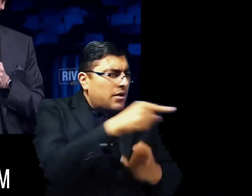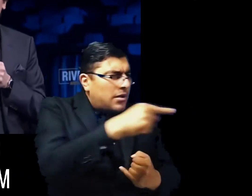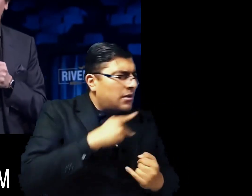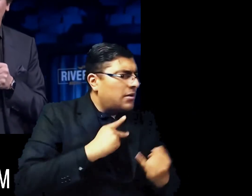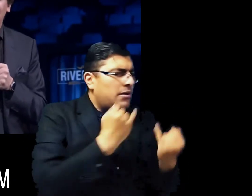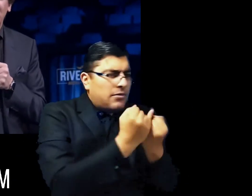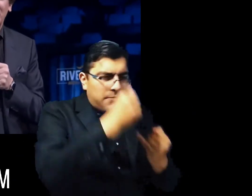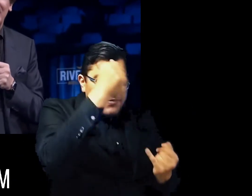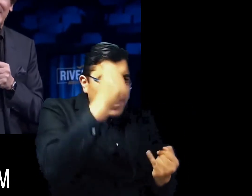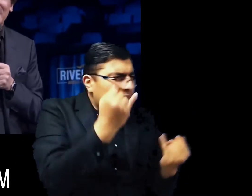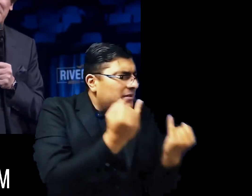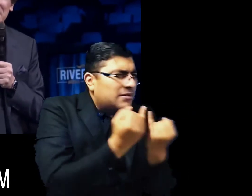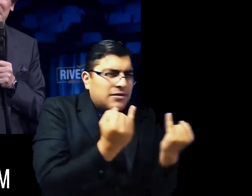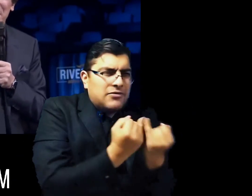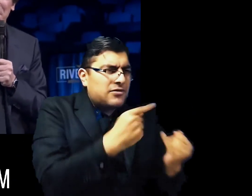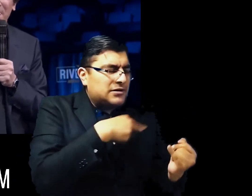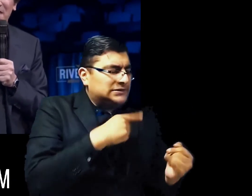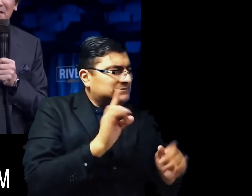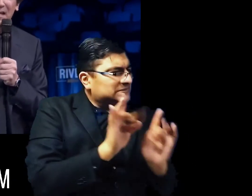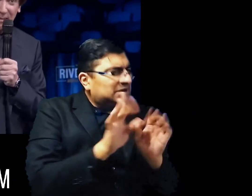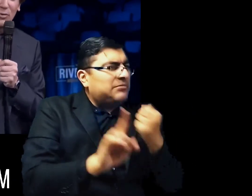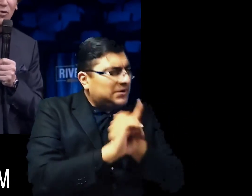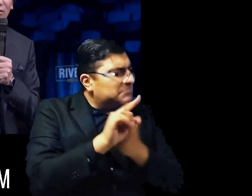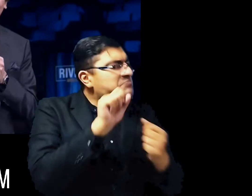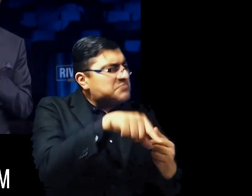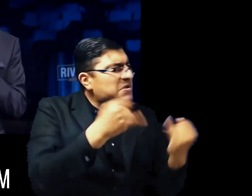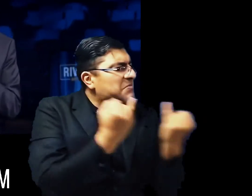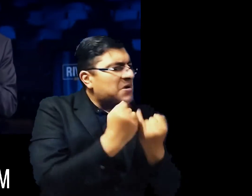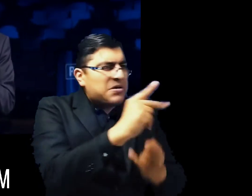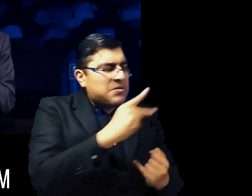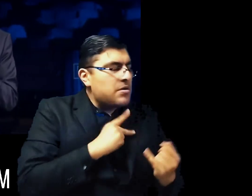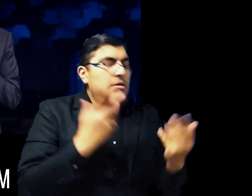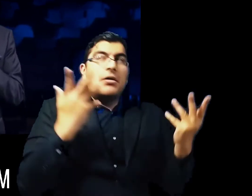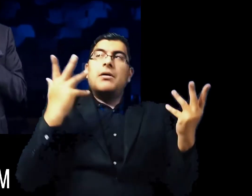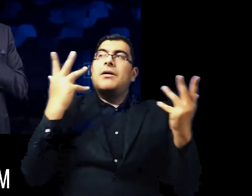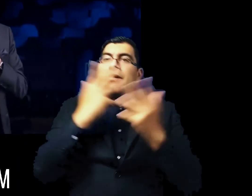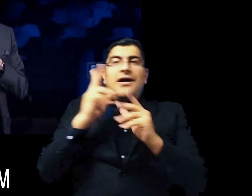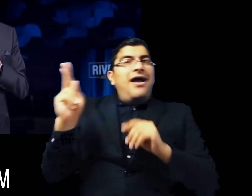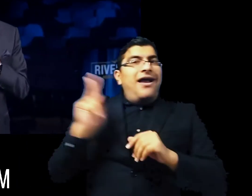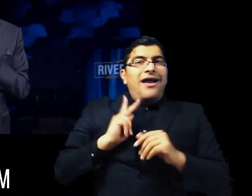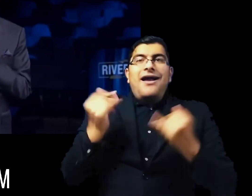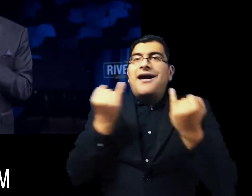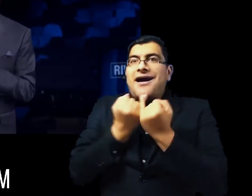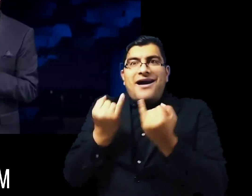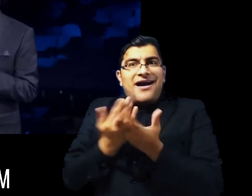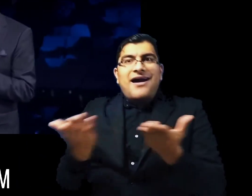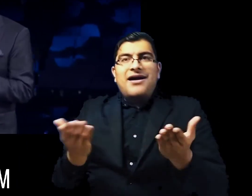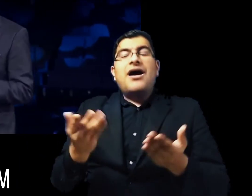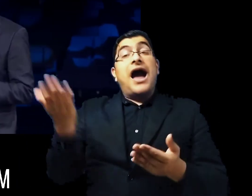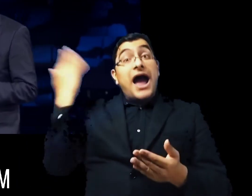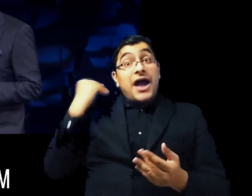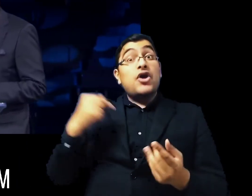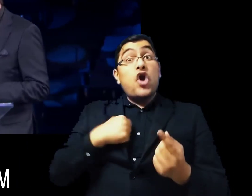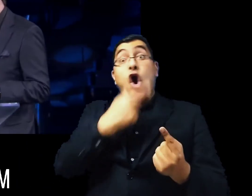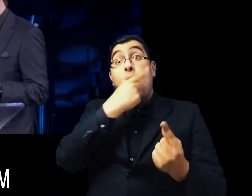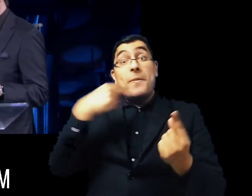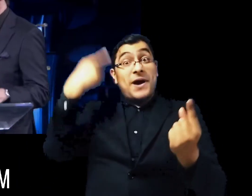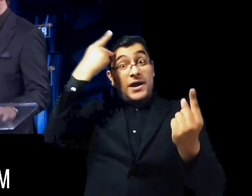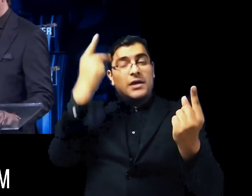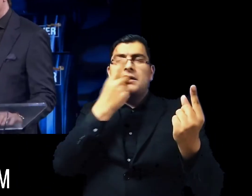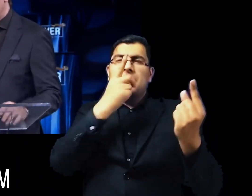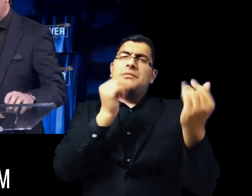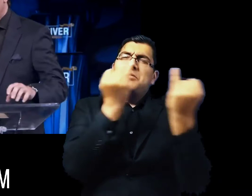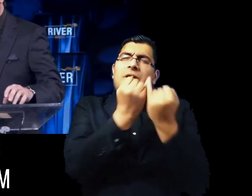estoy pasando por lo mismo. Hace poco yo le comenté a un hombre de Dios alguna